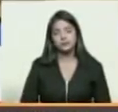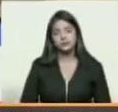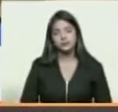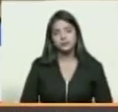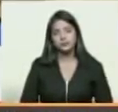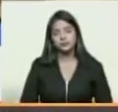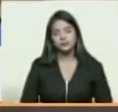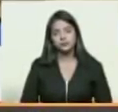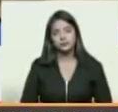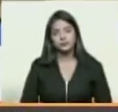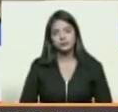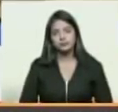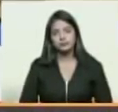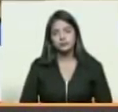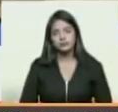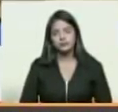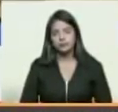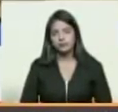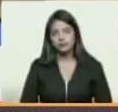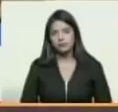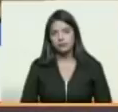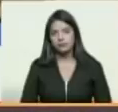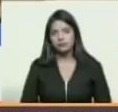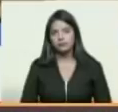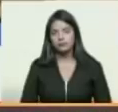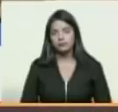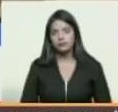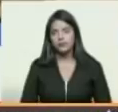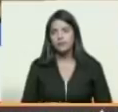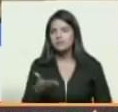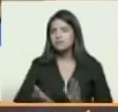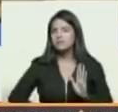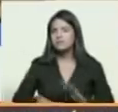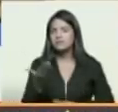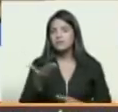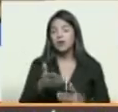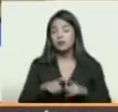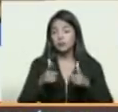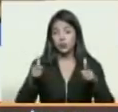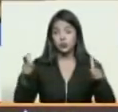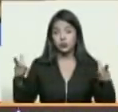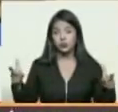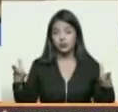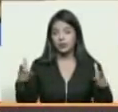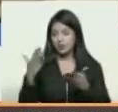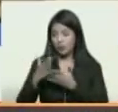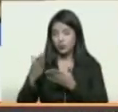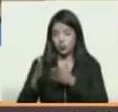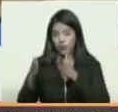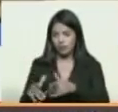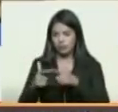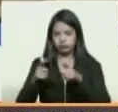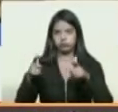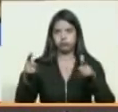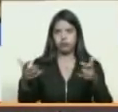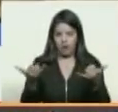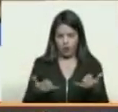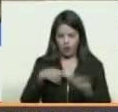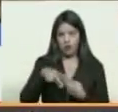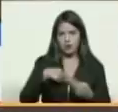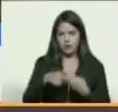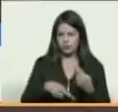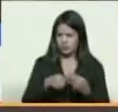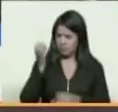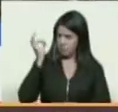No debemos pensar entonces que el aumento de la tasa de escolaridad durante la Revolución Bolivariana es producto de la